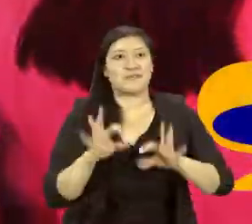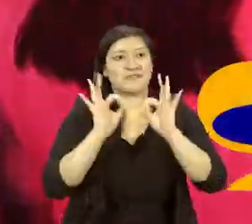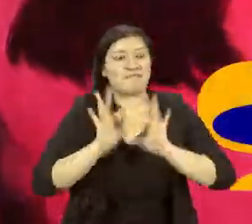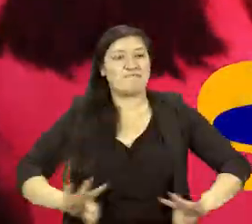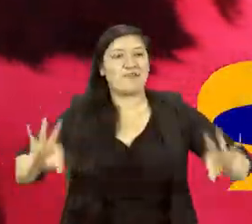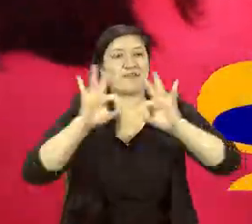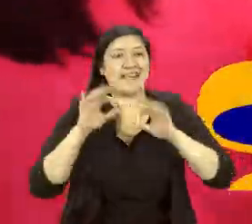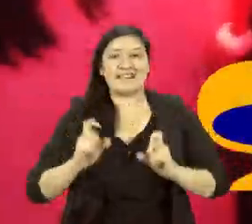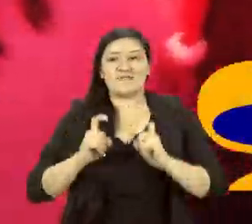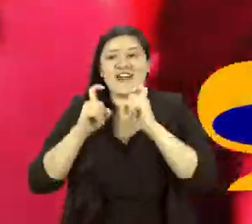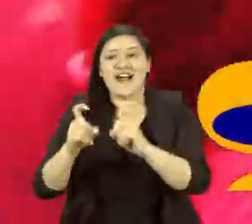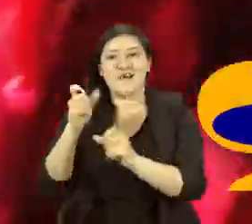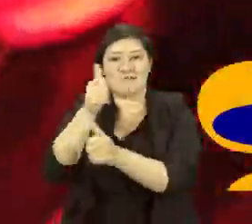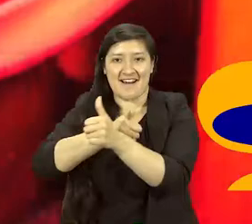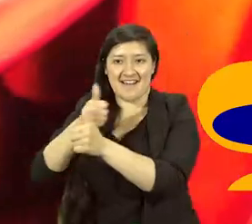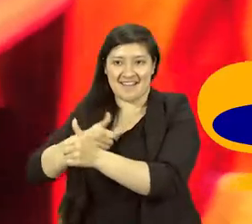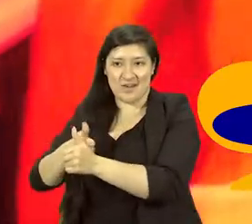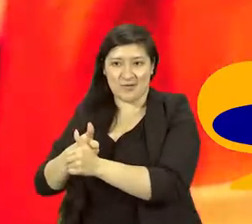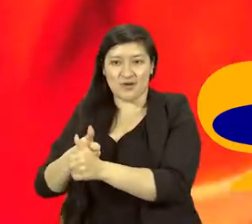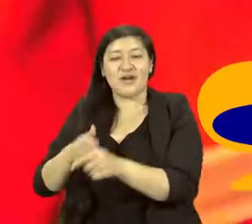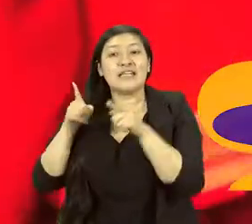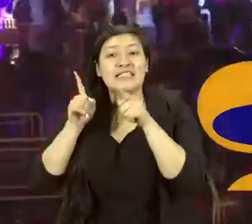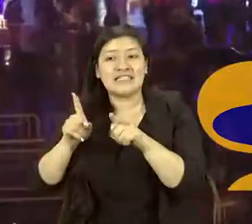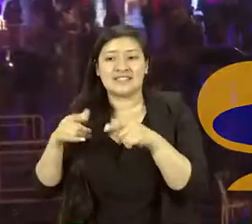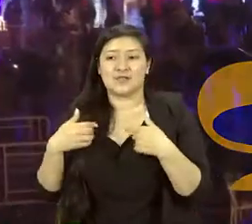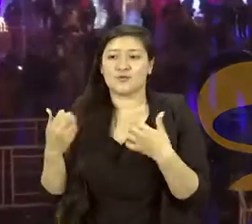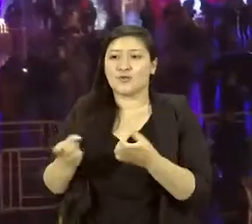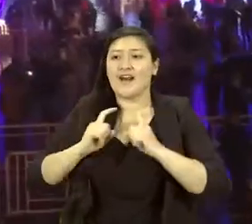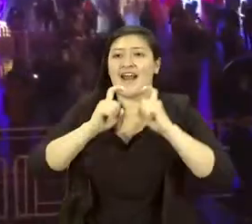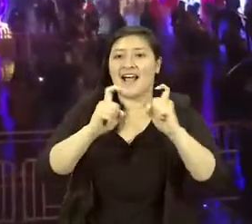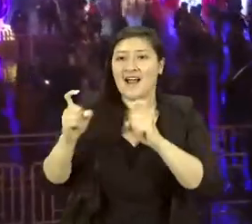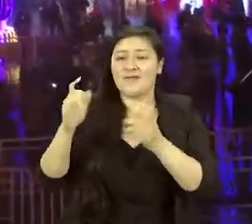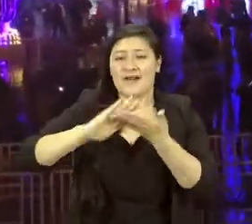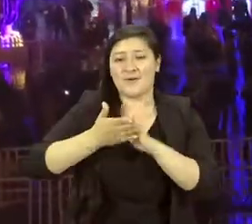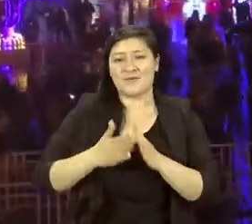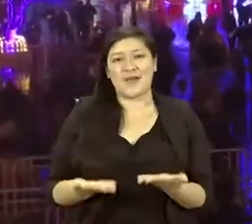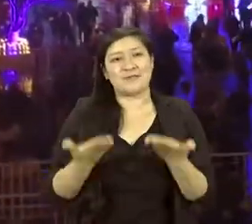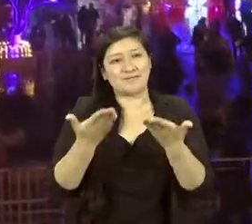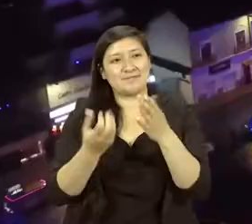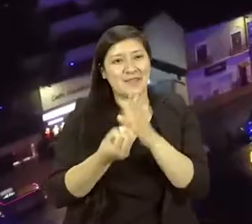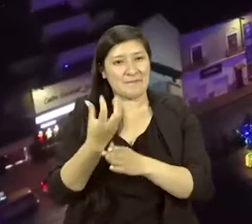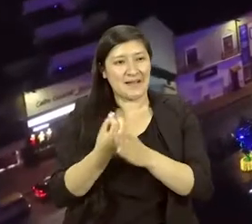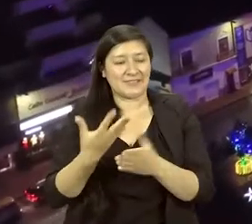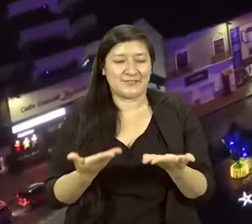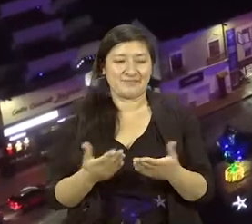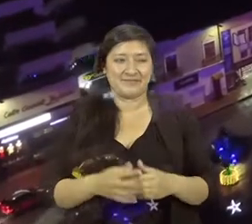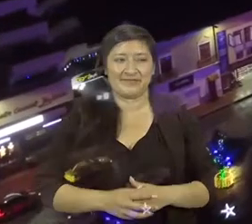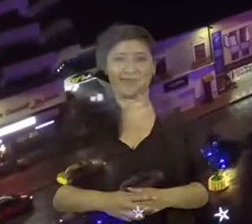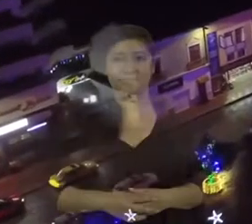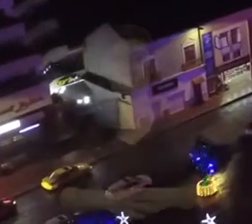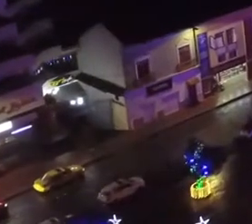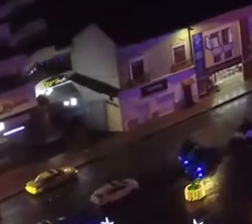ser muy poderoso y es un regalo para nosotros muy fuerte, y espero que sea un regalo para la comunidad que lo va a recibir.